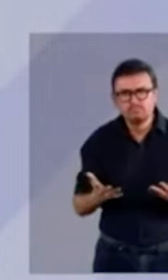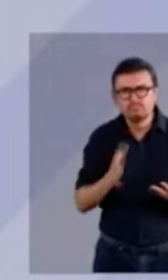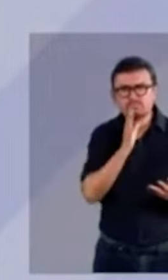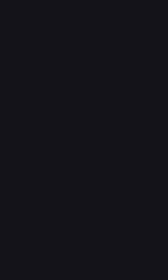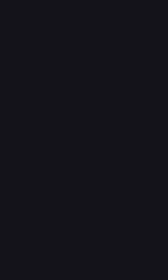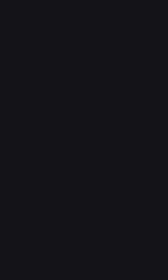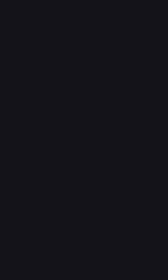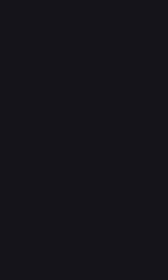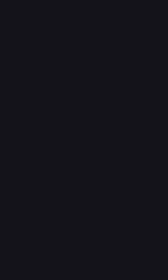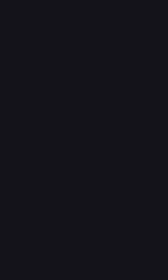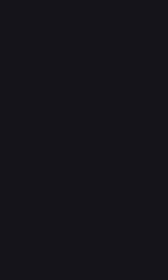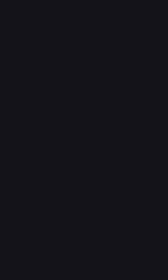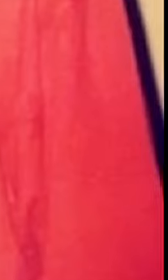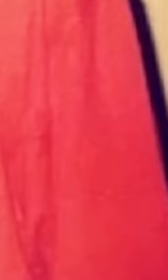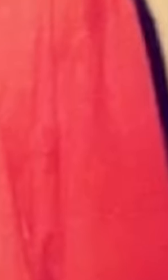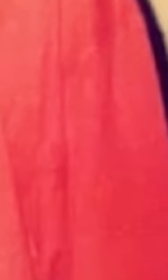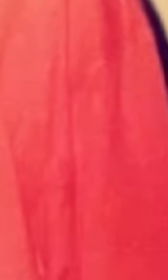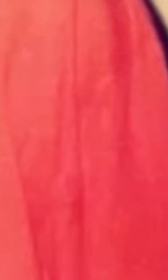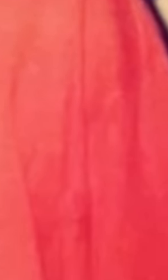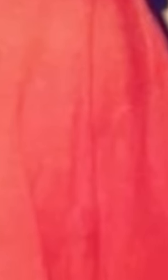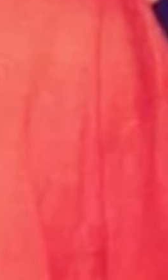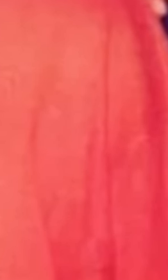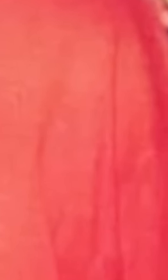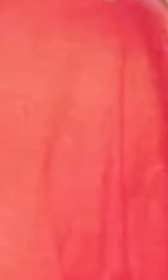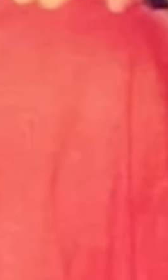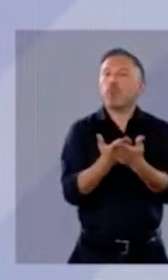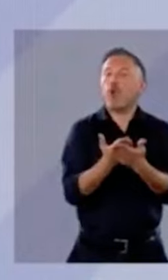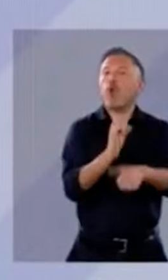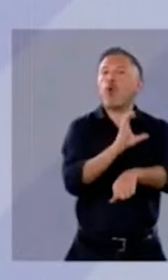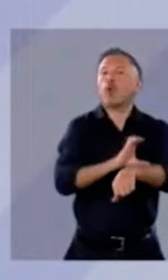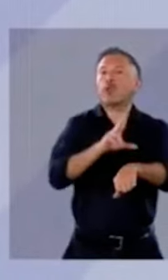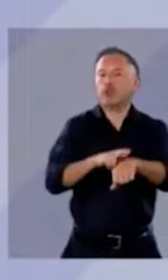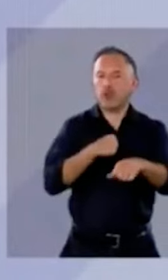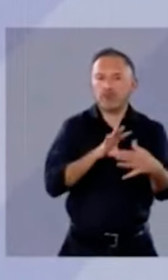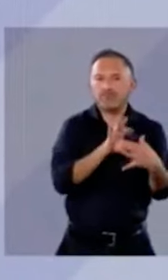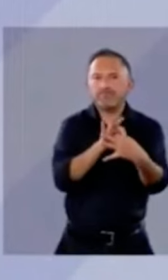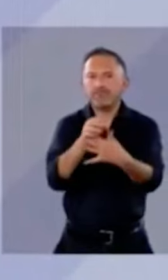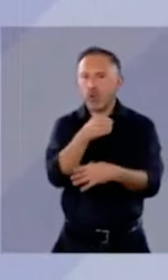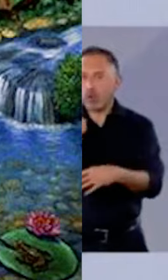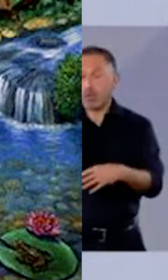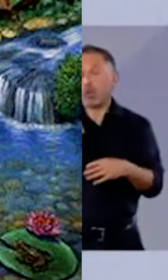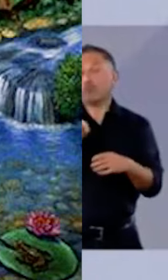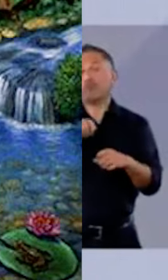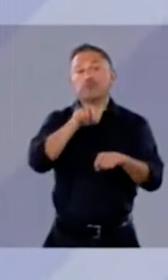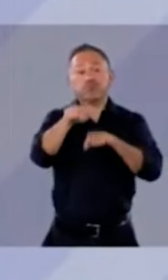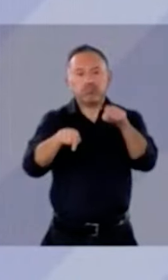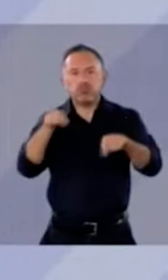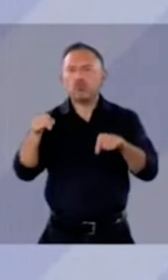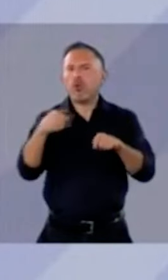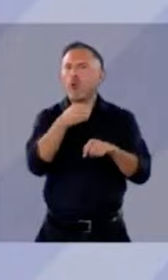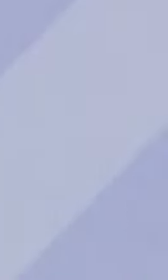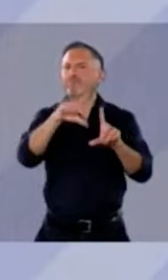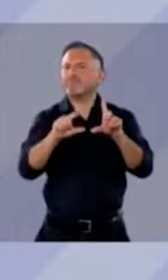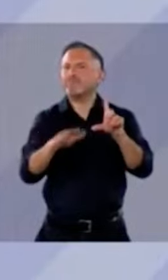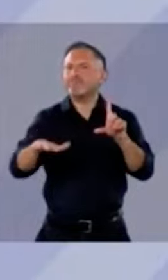gobierno de Fox de hace 24 años Olvidándose perfectamente de las fallas del gobierno actual Claudia sintiéndose ya ganadora Viviendo en Amlolandia Donde todo